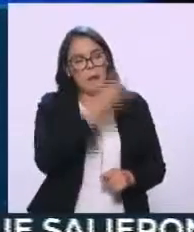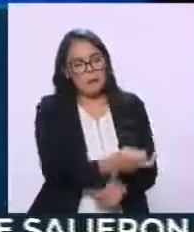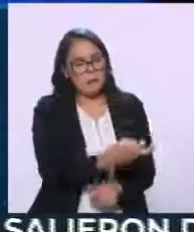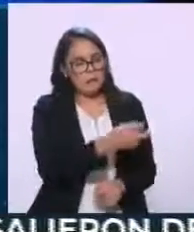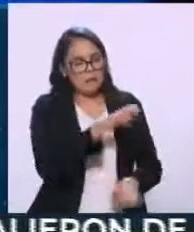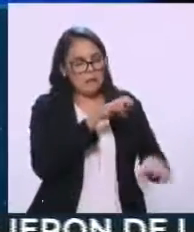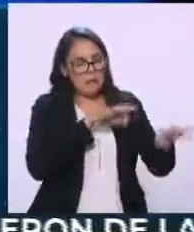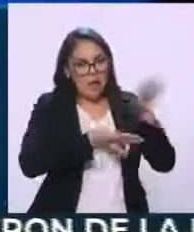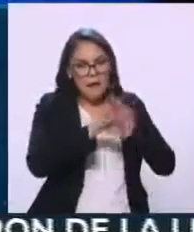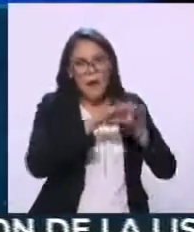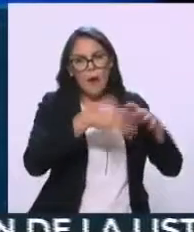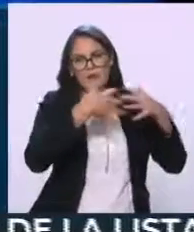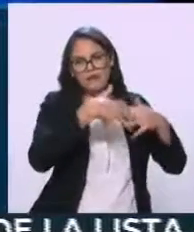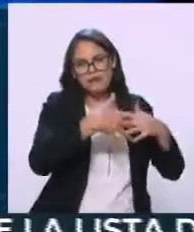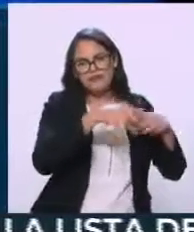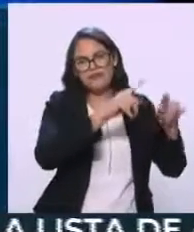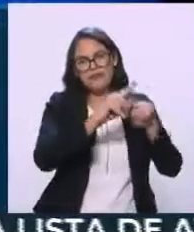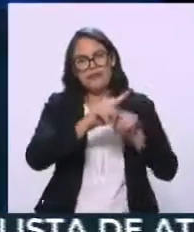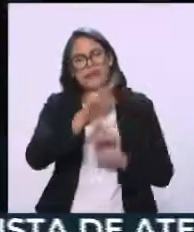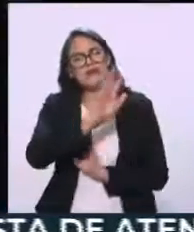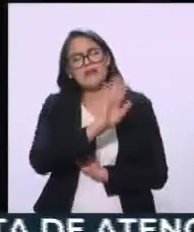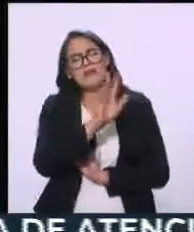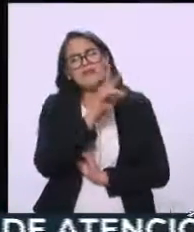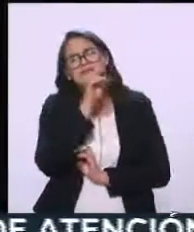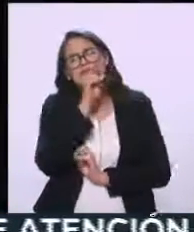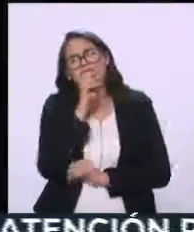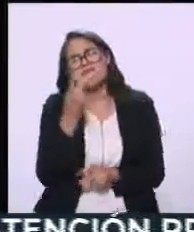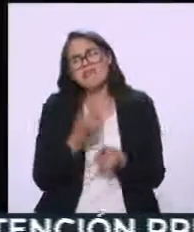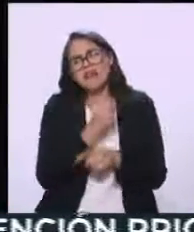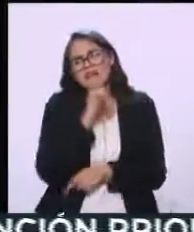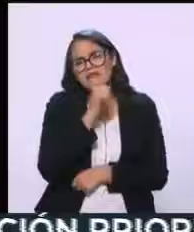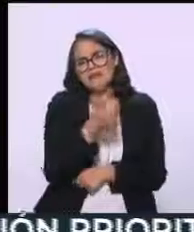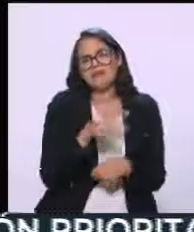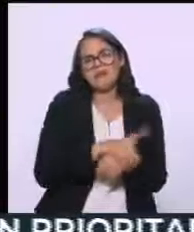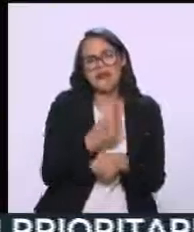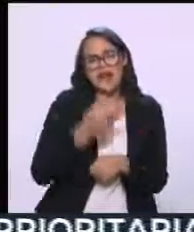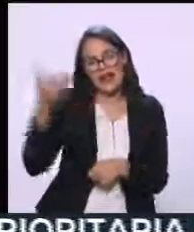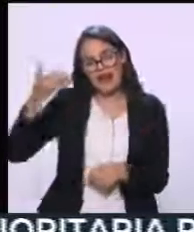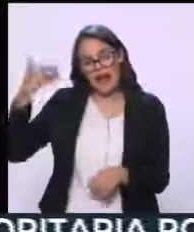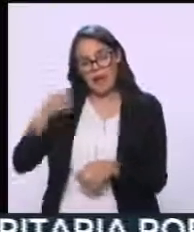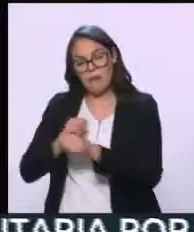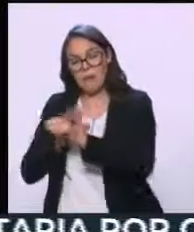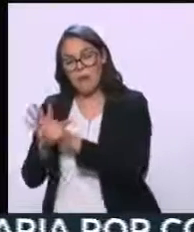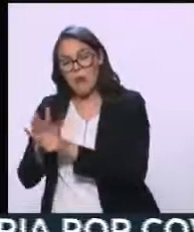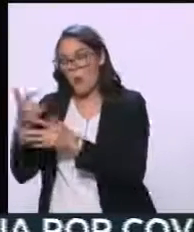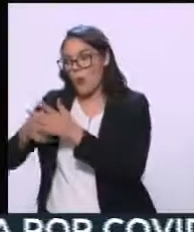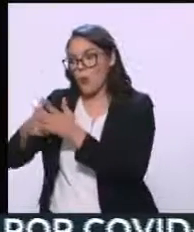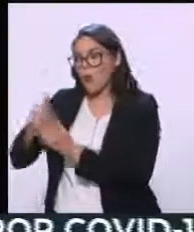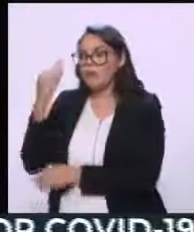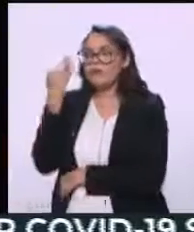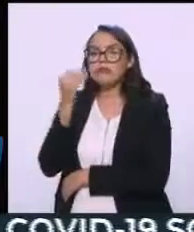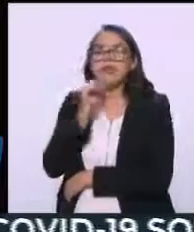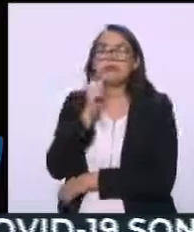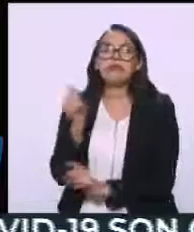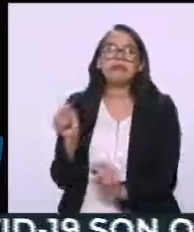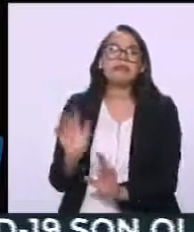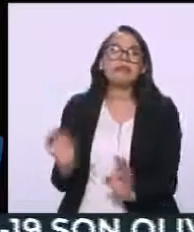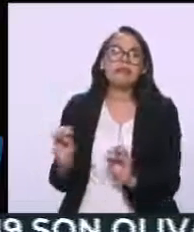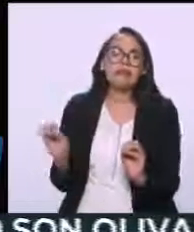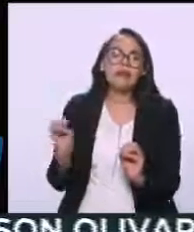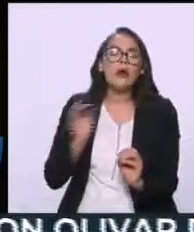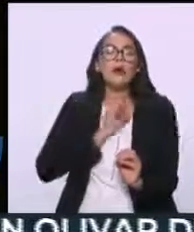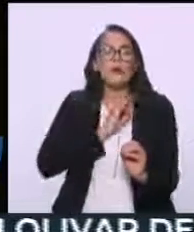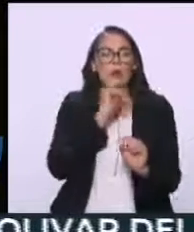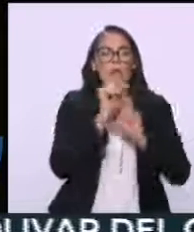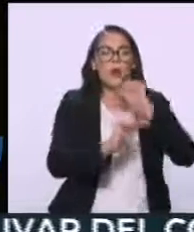en el sentido de que muchos bienes se dejaron de consumir durante la pandemia, pero al ser duraderos se pueden reactivar. De hecho, es